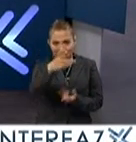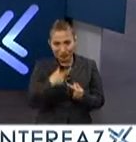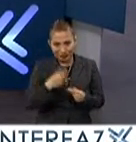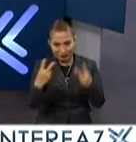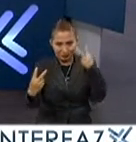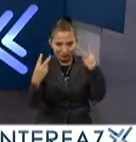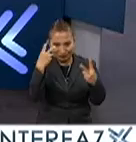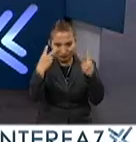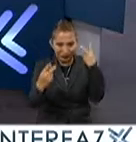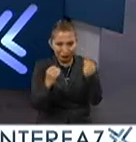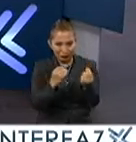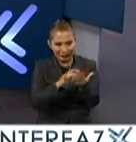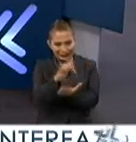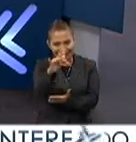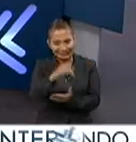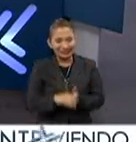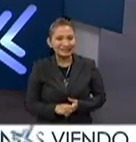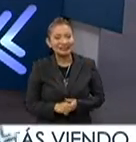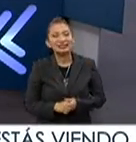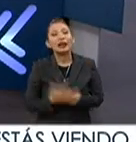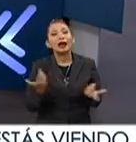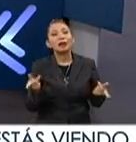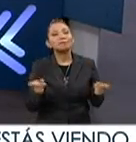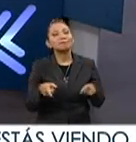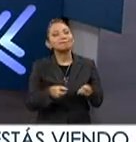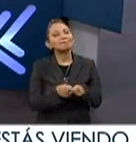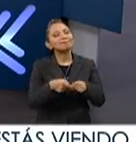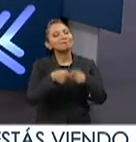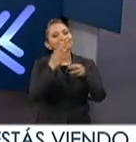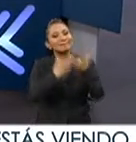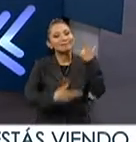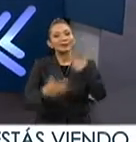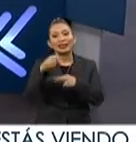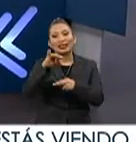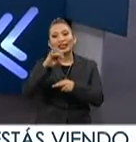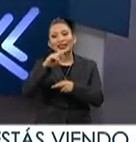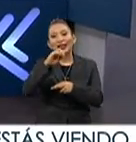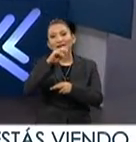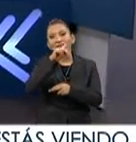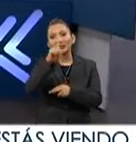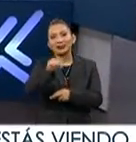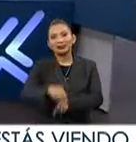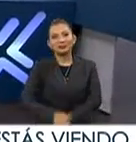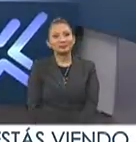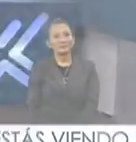público que nos ve, muchísimas gracias. Gracias. Vamos a una breve pausa, regresamos. Esto es Interfaz.